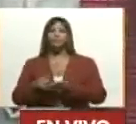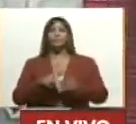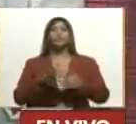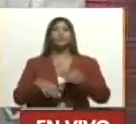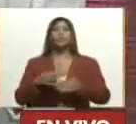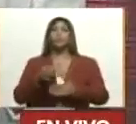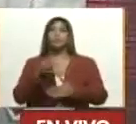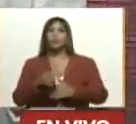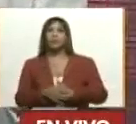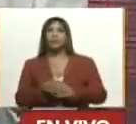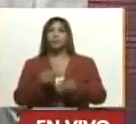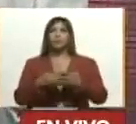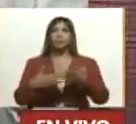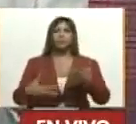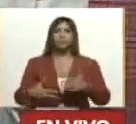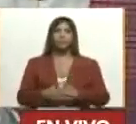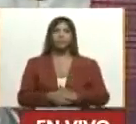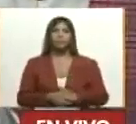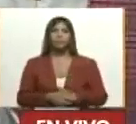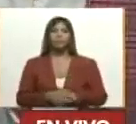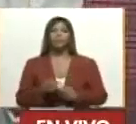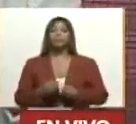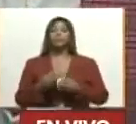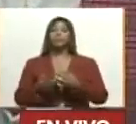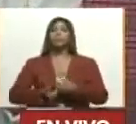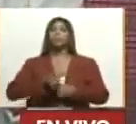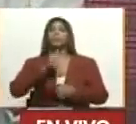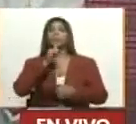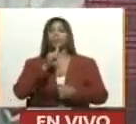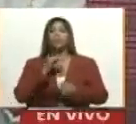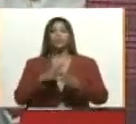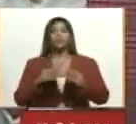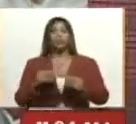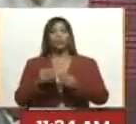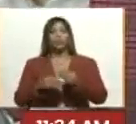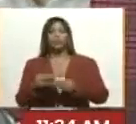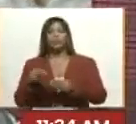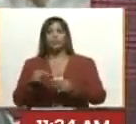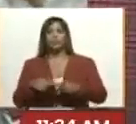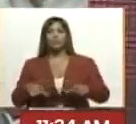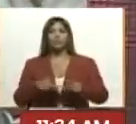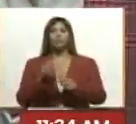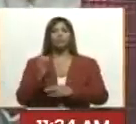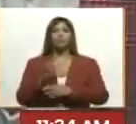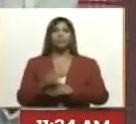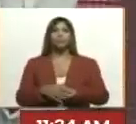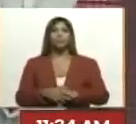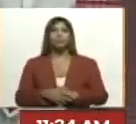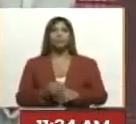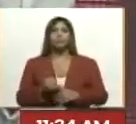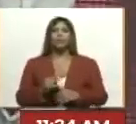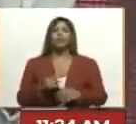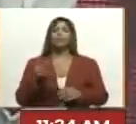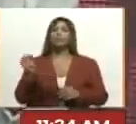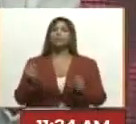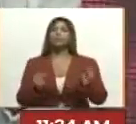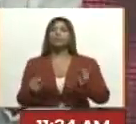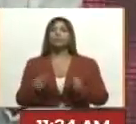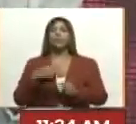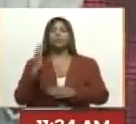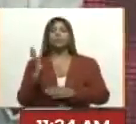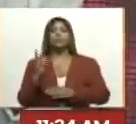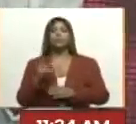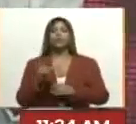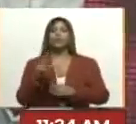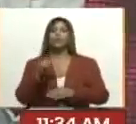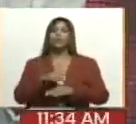más tarde seguramente vamos a estar llevándoles a ustedes los pormenores de todo lo que se desarrolla en este foro, que cuenta componentes nacionales e